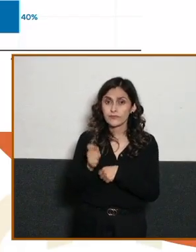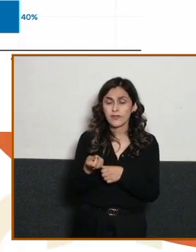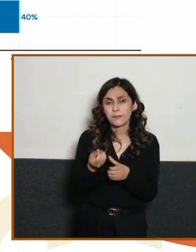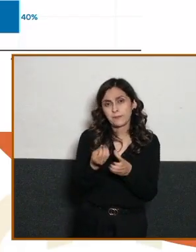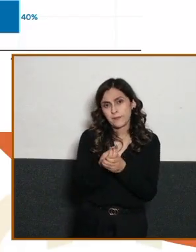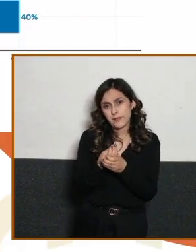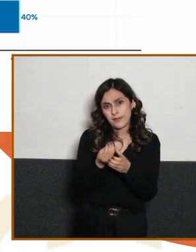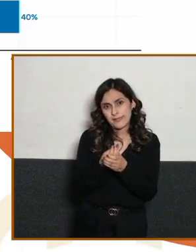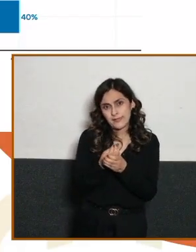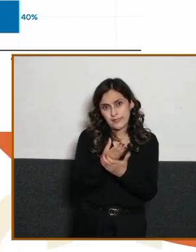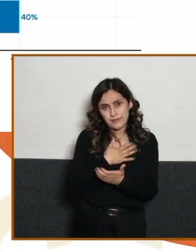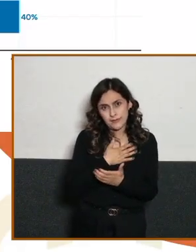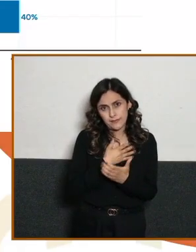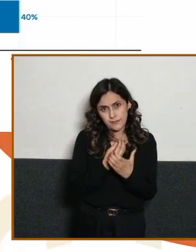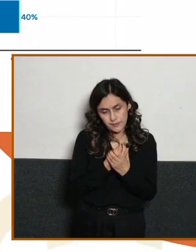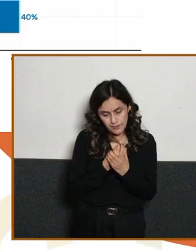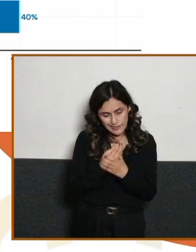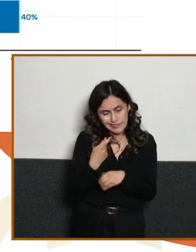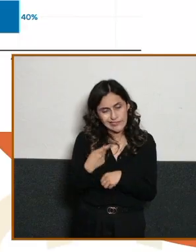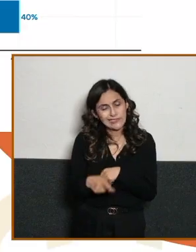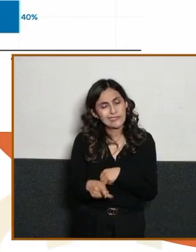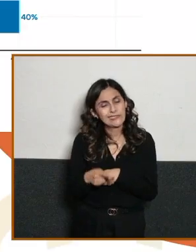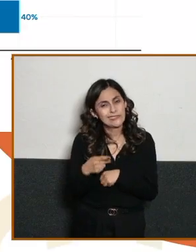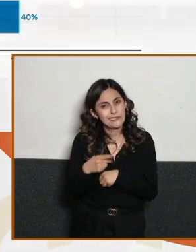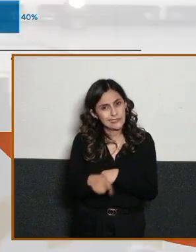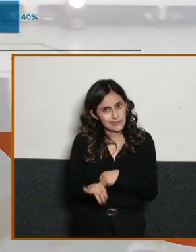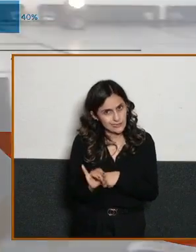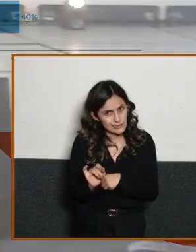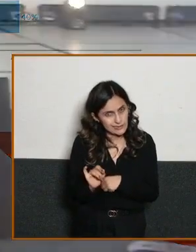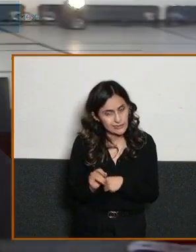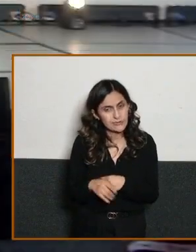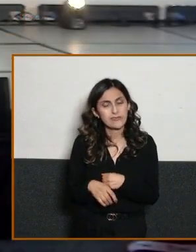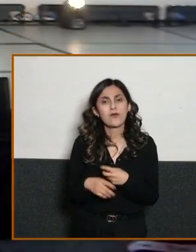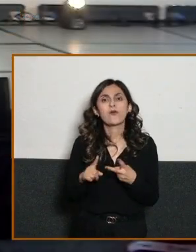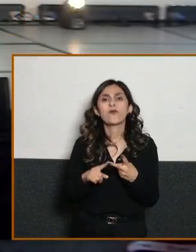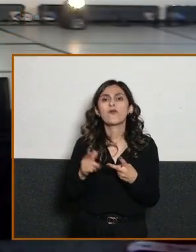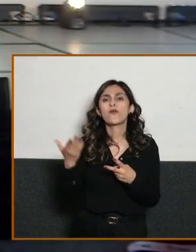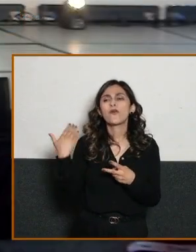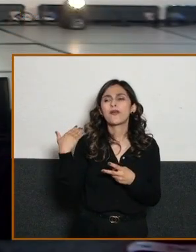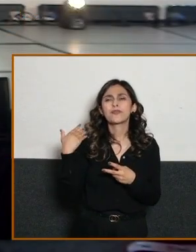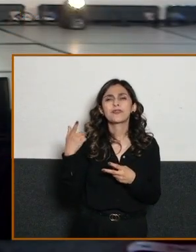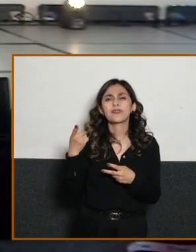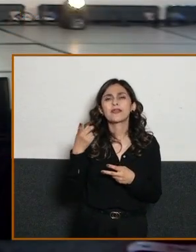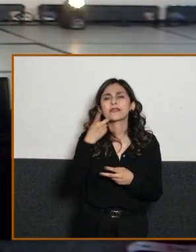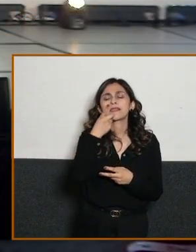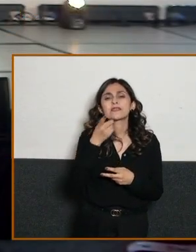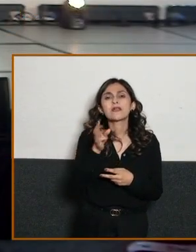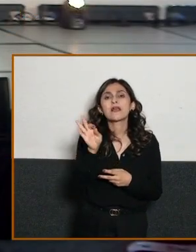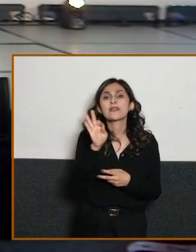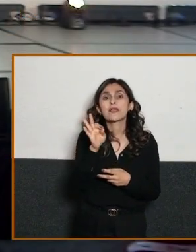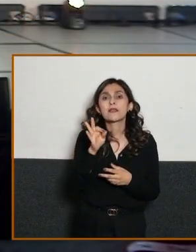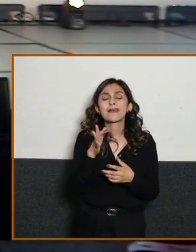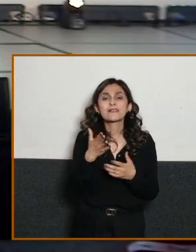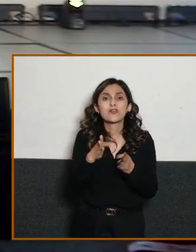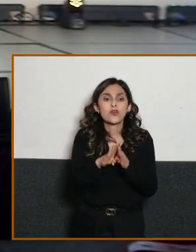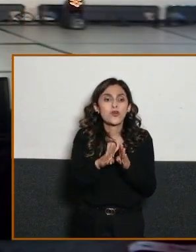privacidad. Hay riesgos en que, como decía nuestra colega al inicio, puede haber sesgos